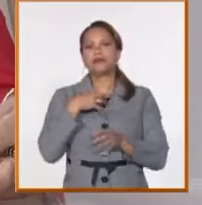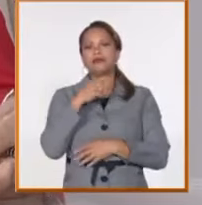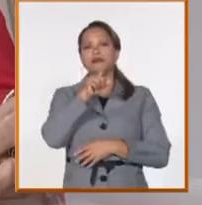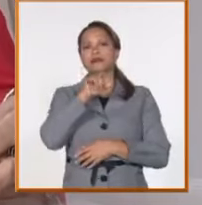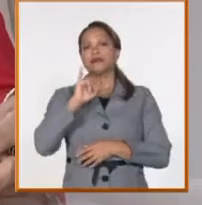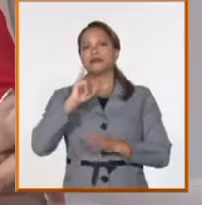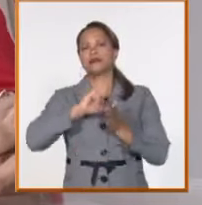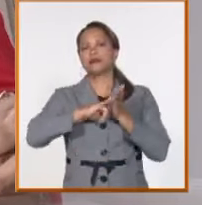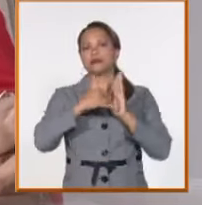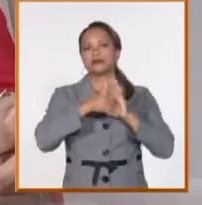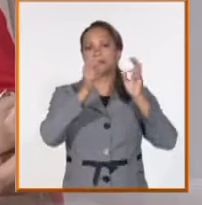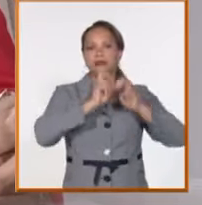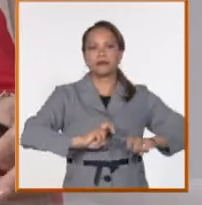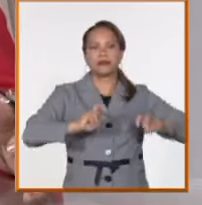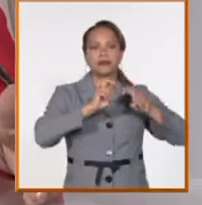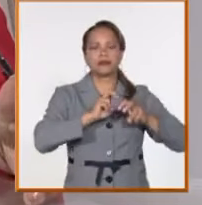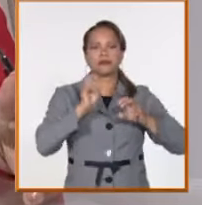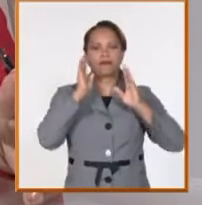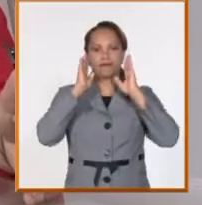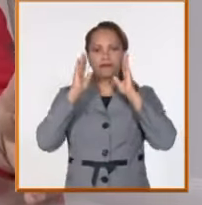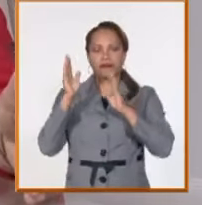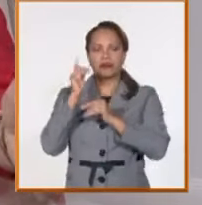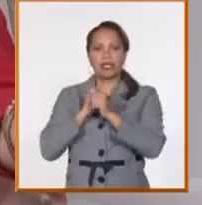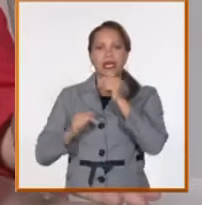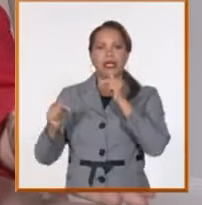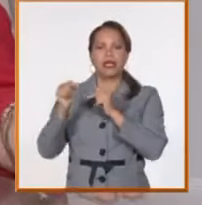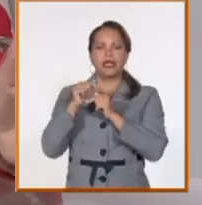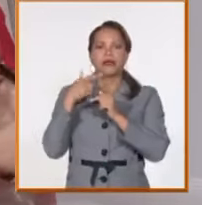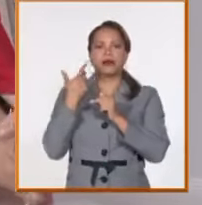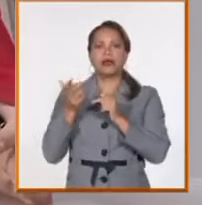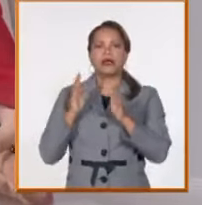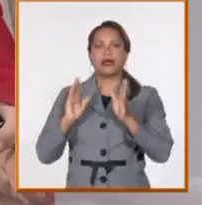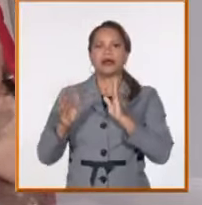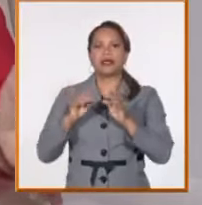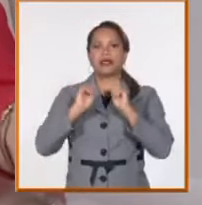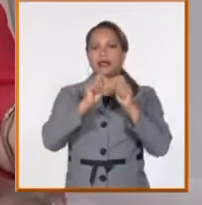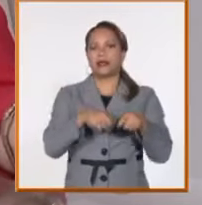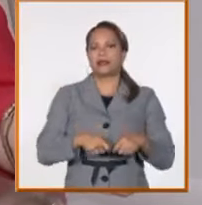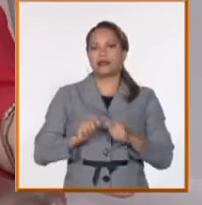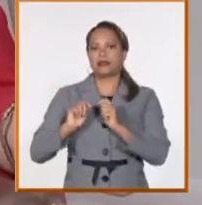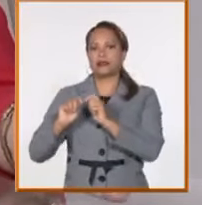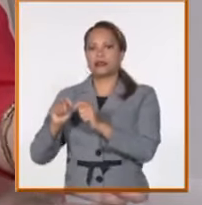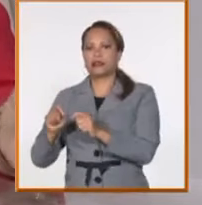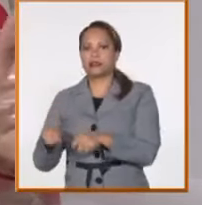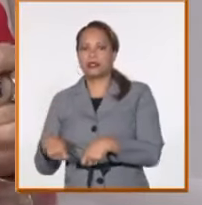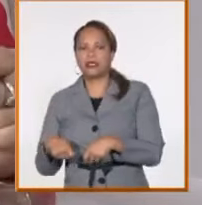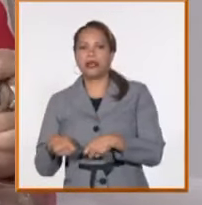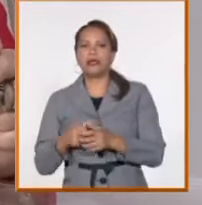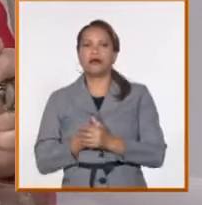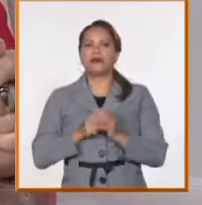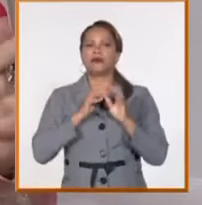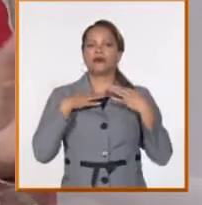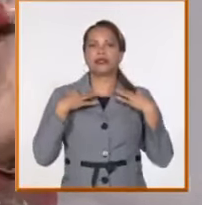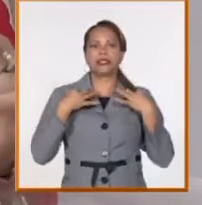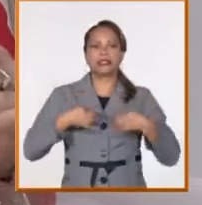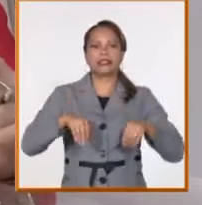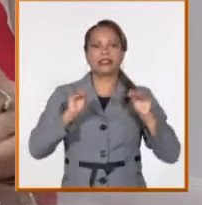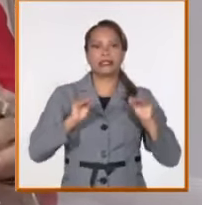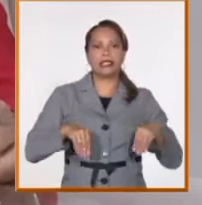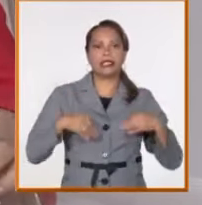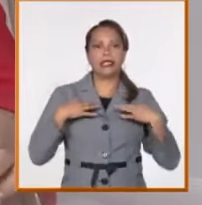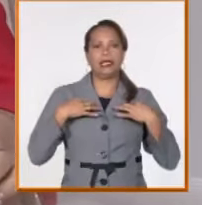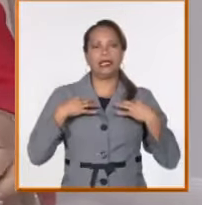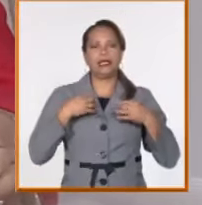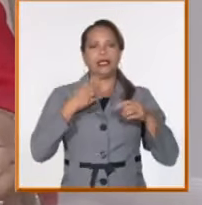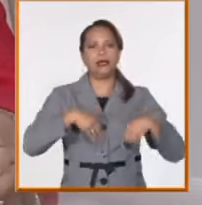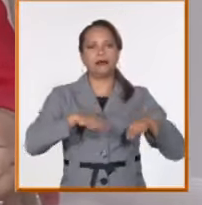proyectos de investigación fundamentalmente en el área de de calzado tenería los textiles trabaja el centro de